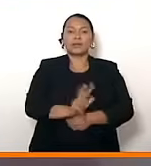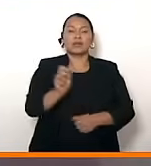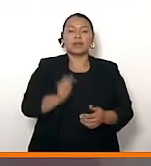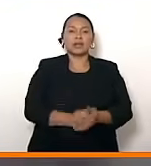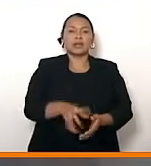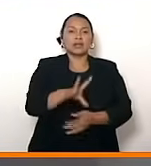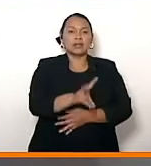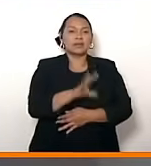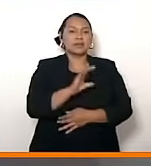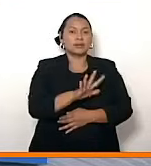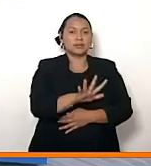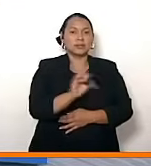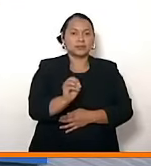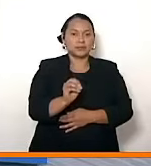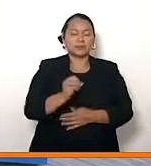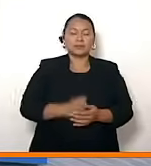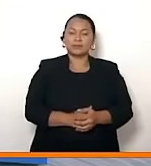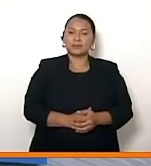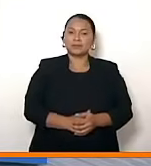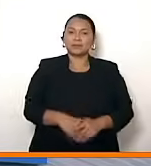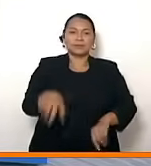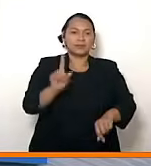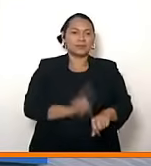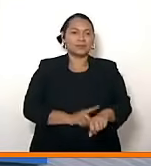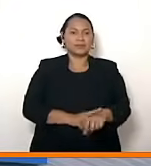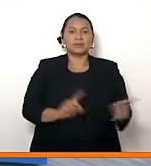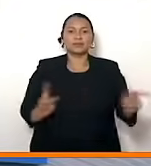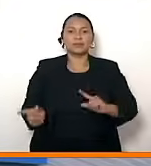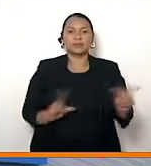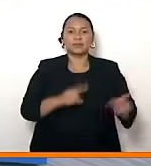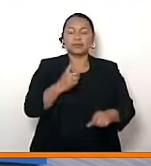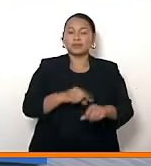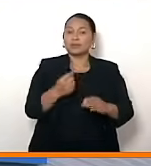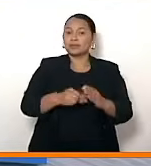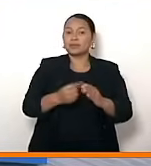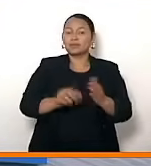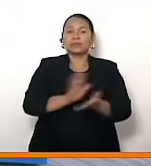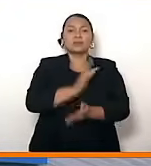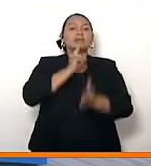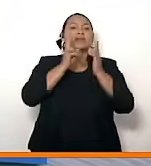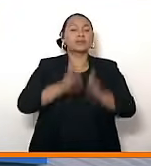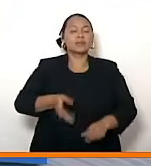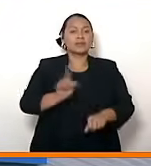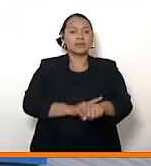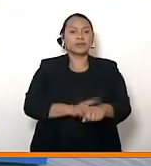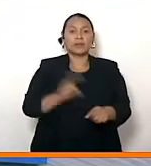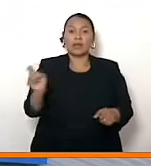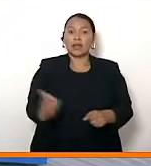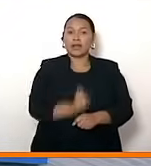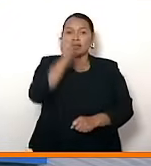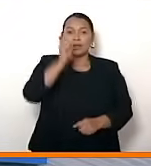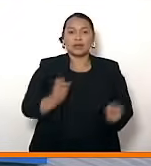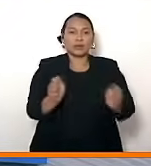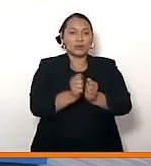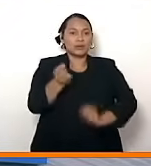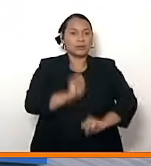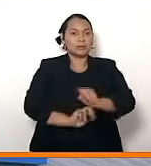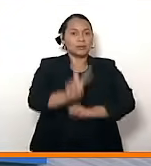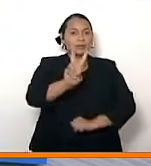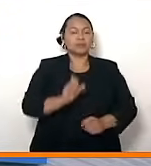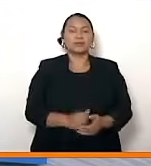el 750. Espero que tengas esa guía catracho en mano porque es momento de ganar a lo catracho junto a